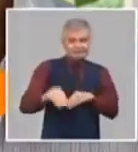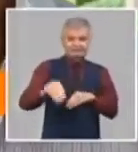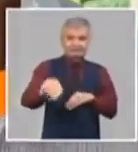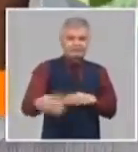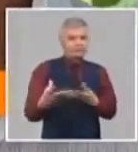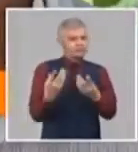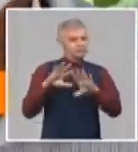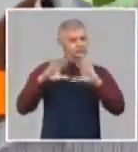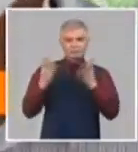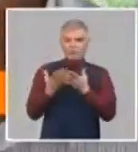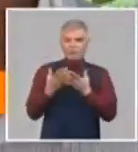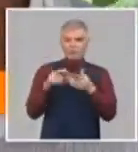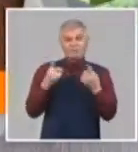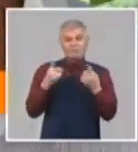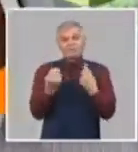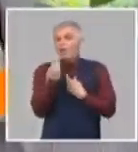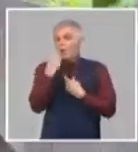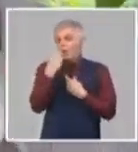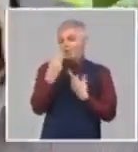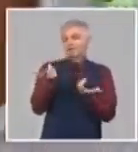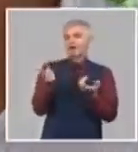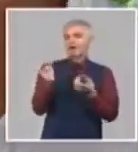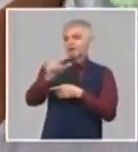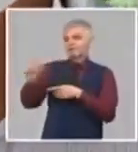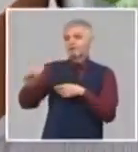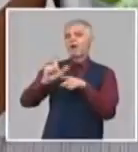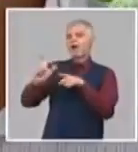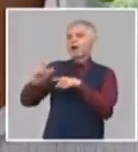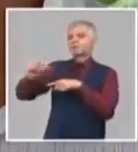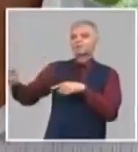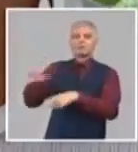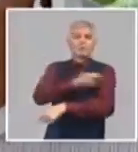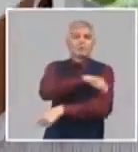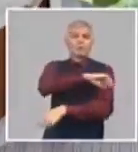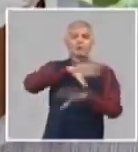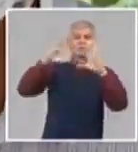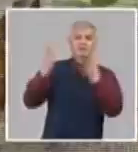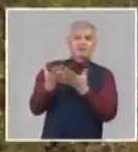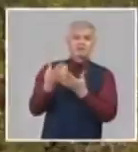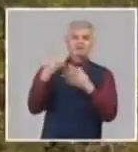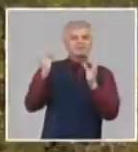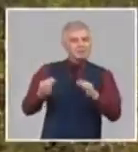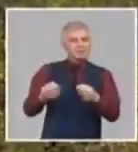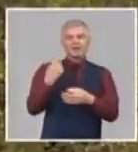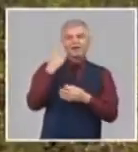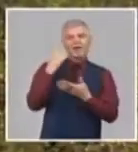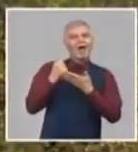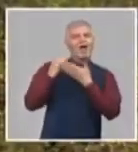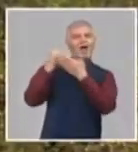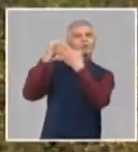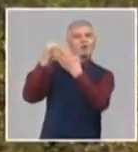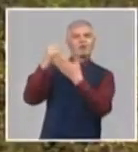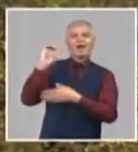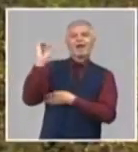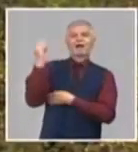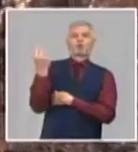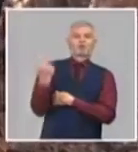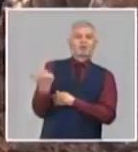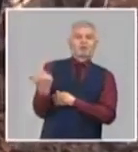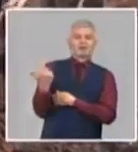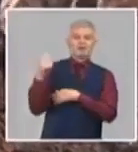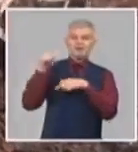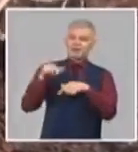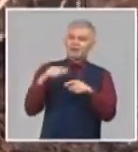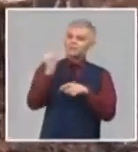tener comida para nuestros cooperativistas y para el pueblo, siempre mirando la economía, y que la gente que esté